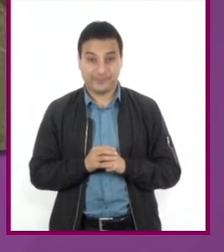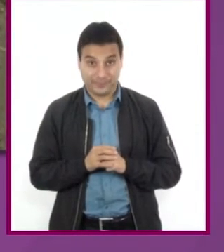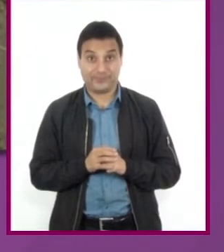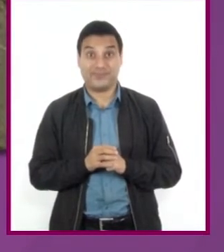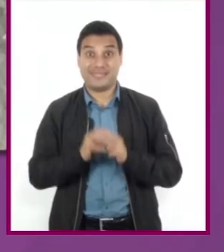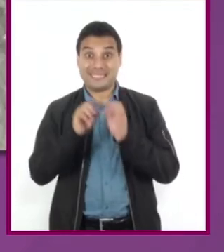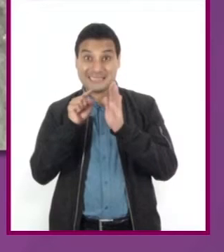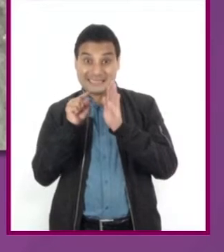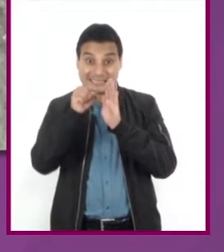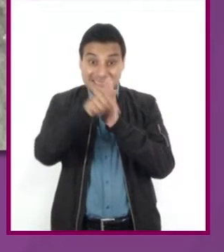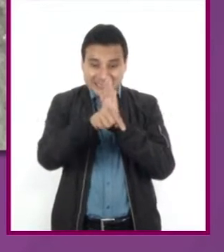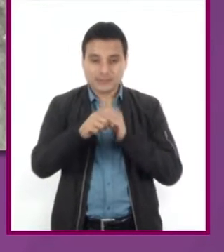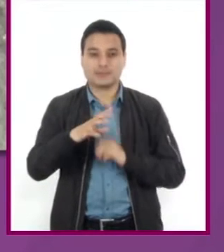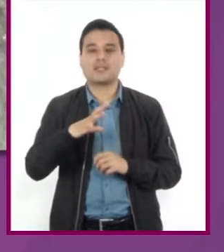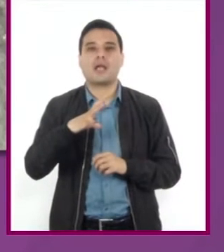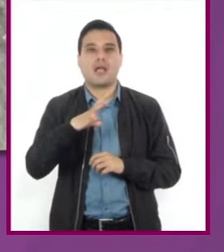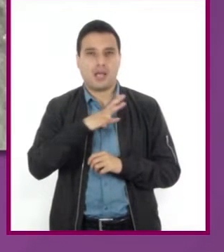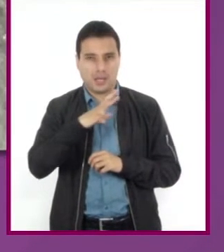las mismas.